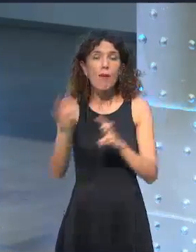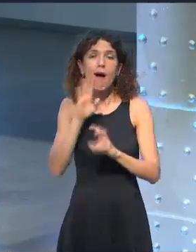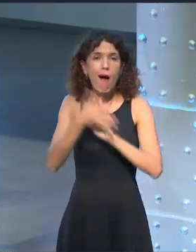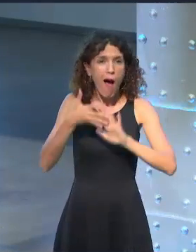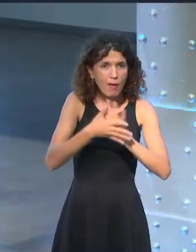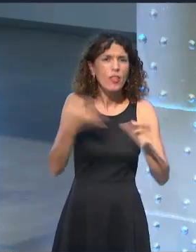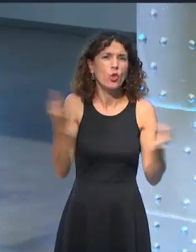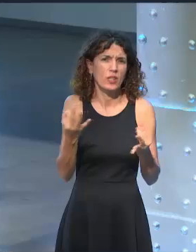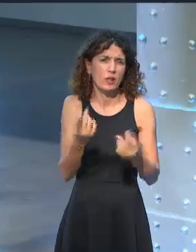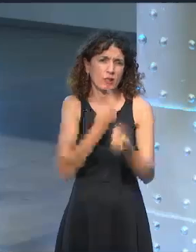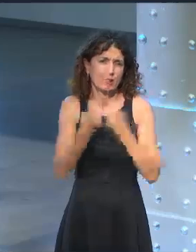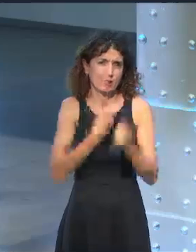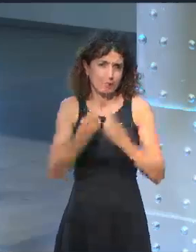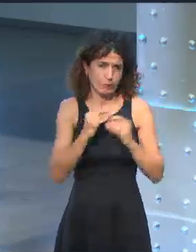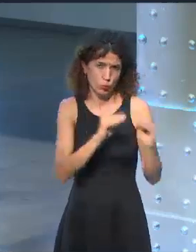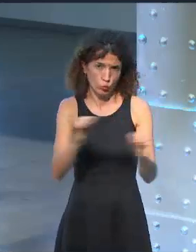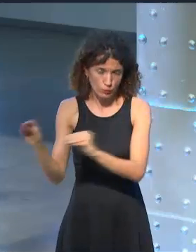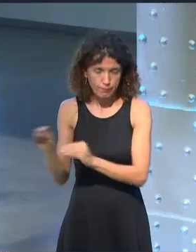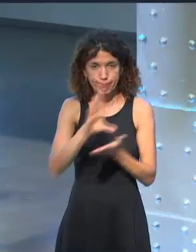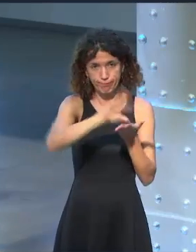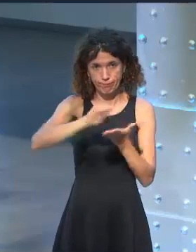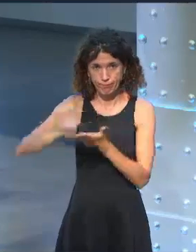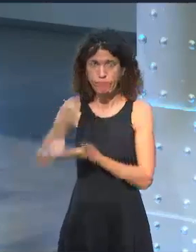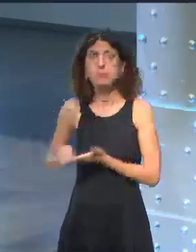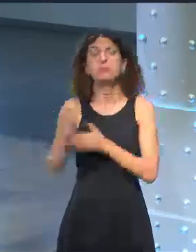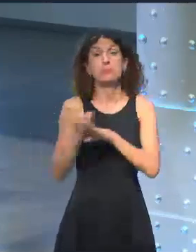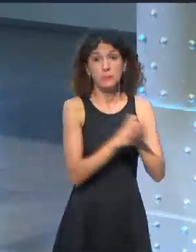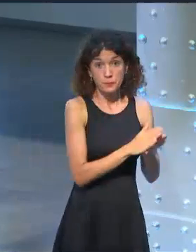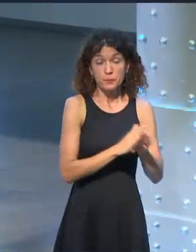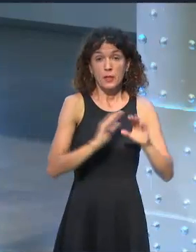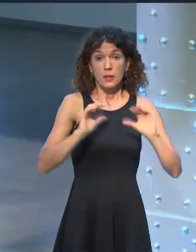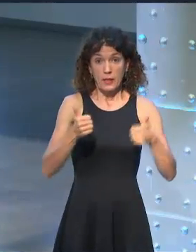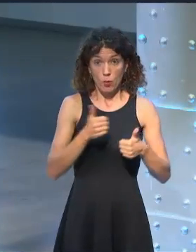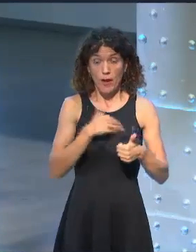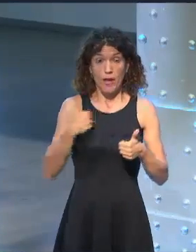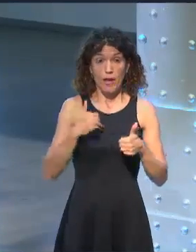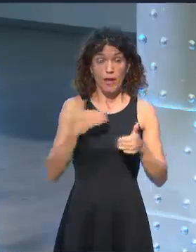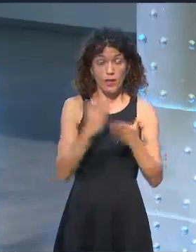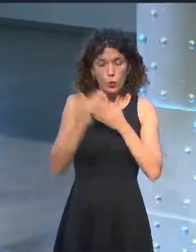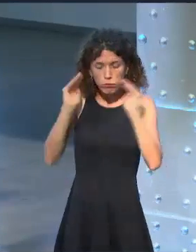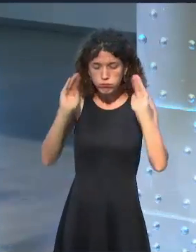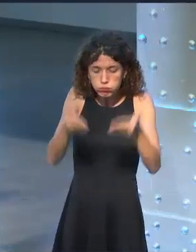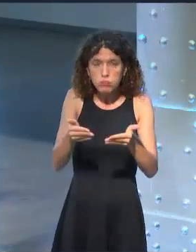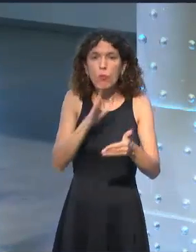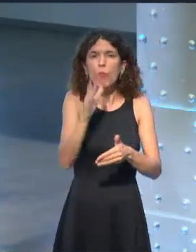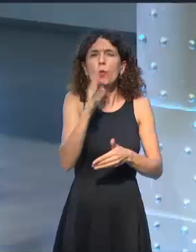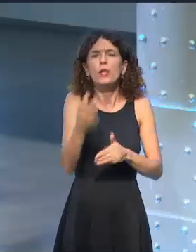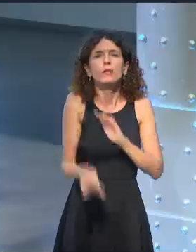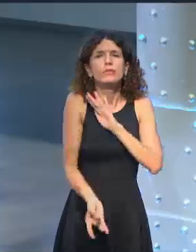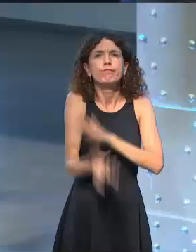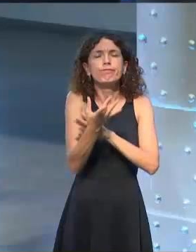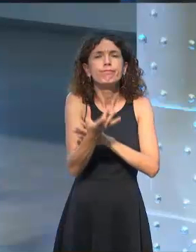aspectos. Bien, antes de nada, y para contextualizar un poco el estudio, por qué surge la